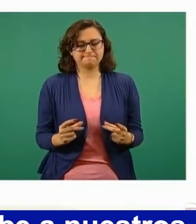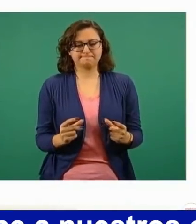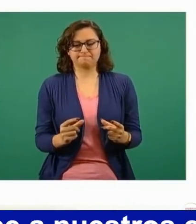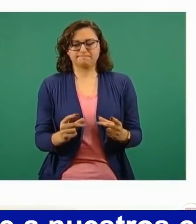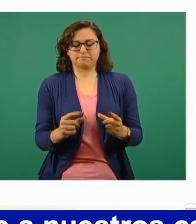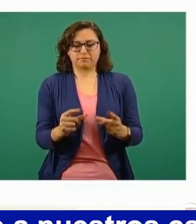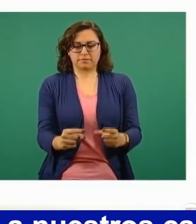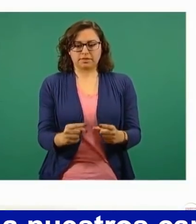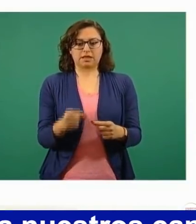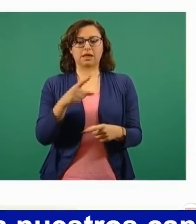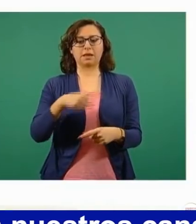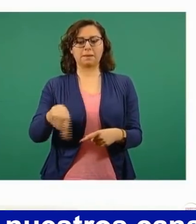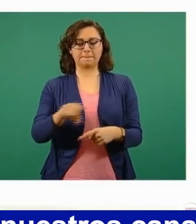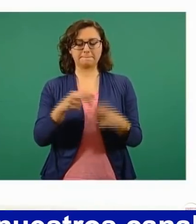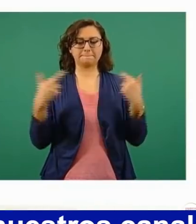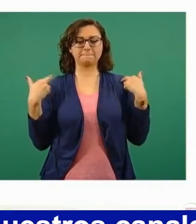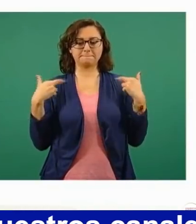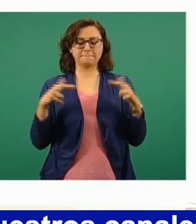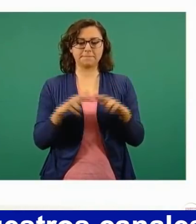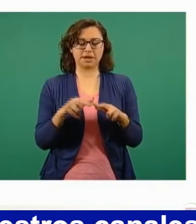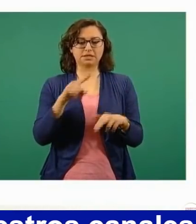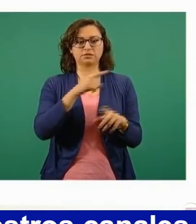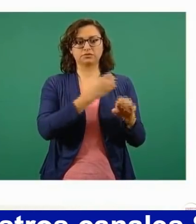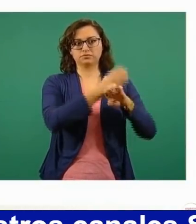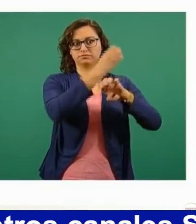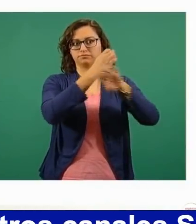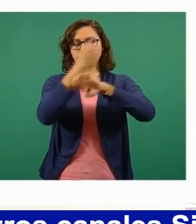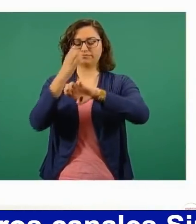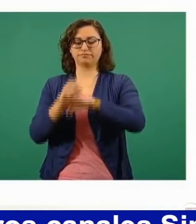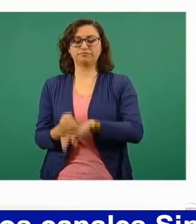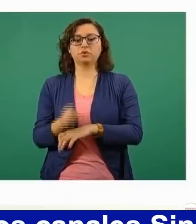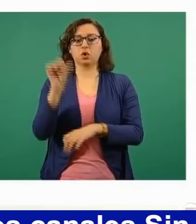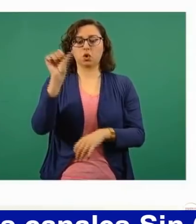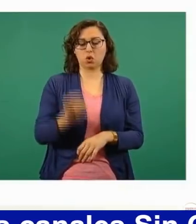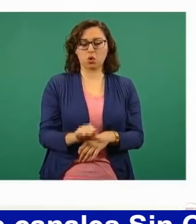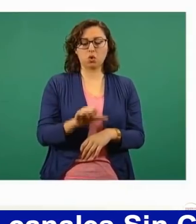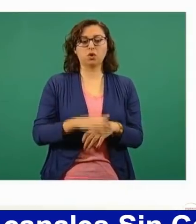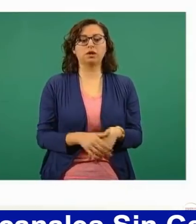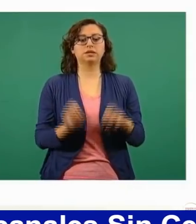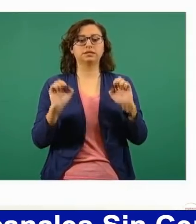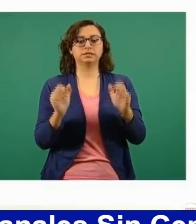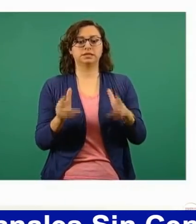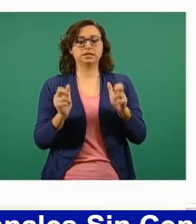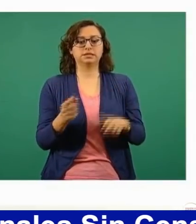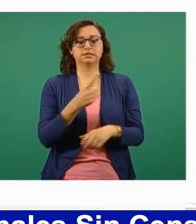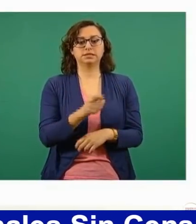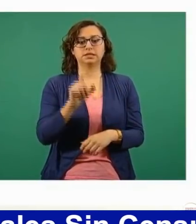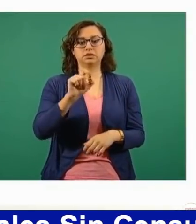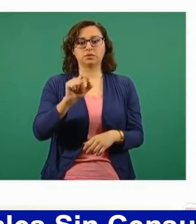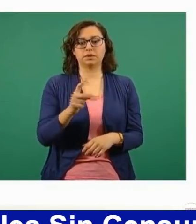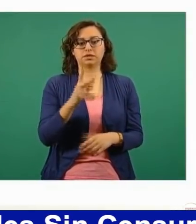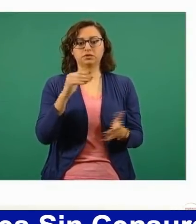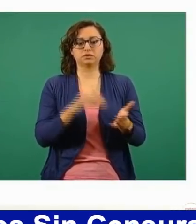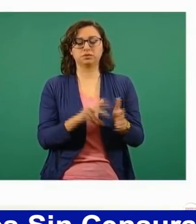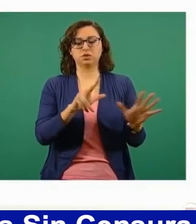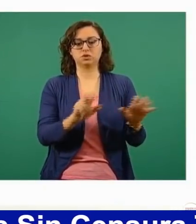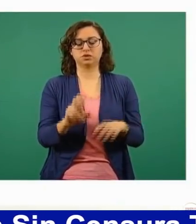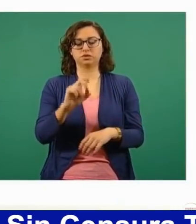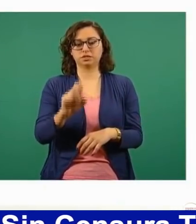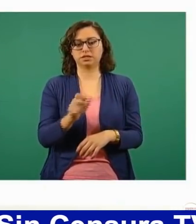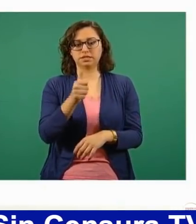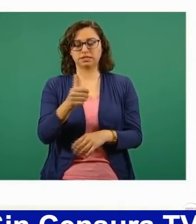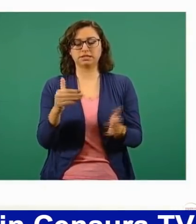iniciando la vacunación en las entidades federativas. Hoy Chiapas con 122.836 dosis,